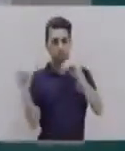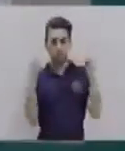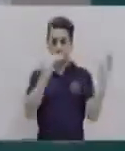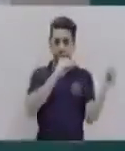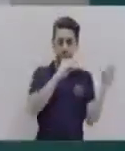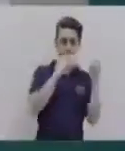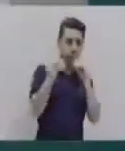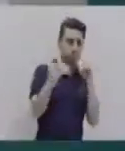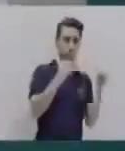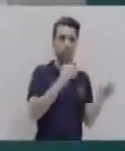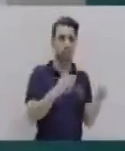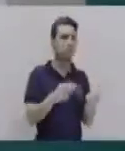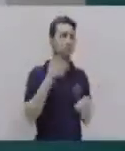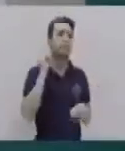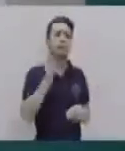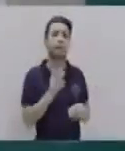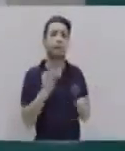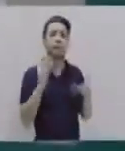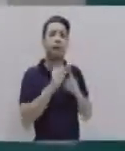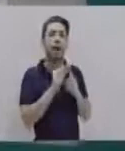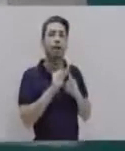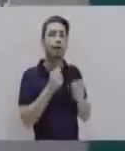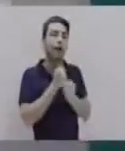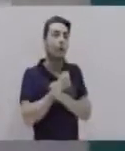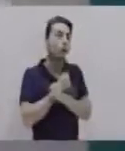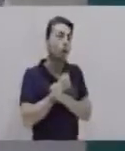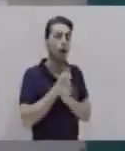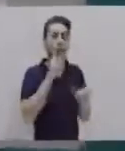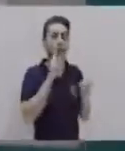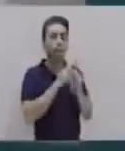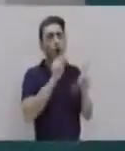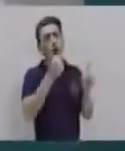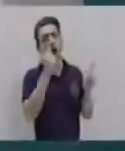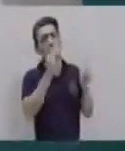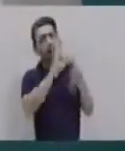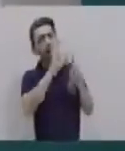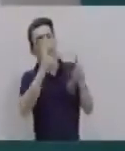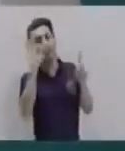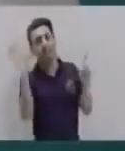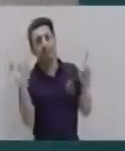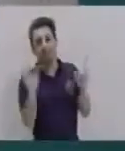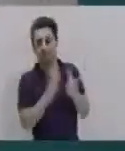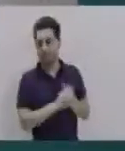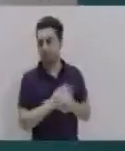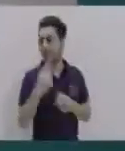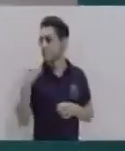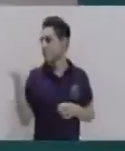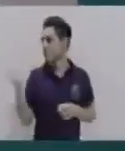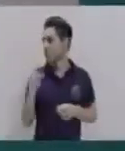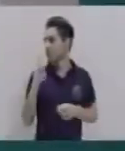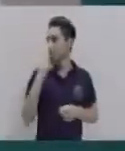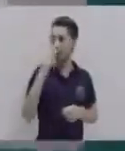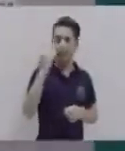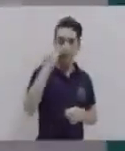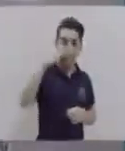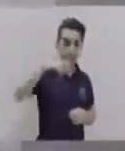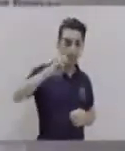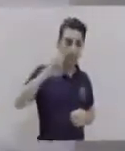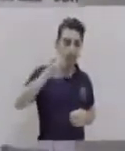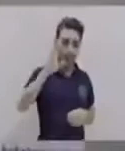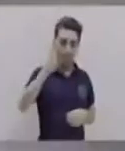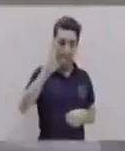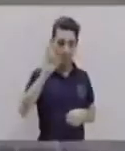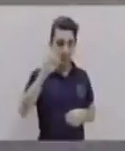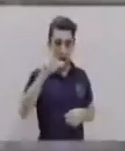Julieta, porque ellos no se expresaban únicamente con palabras de amor, sino que utilizaban metáforas. Una hipérbole con las expresiones de tristeza